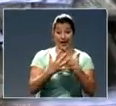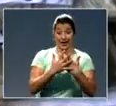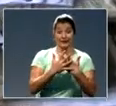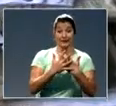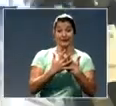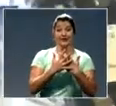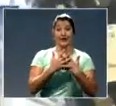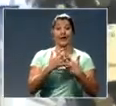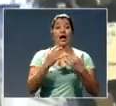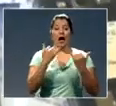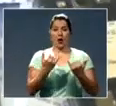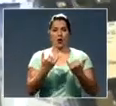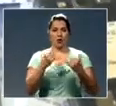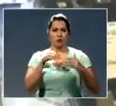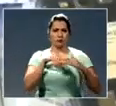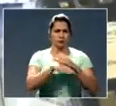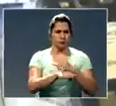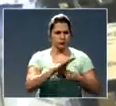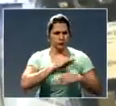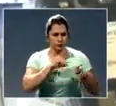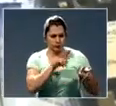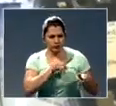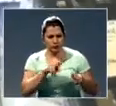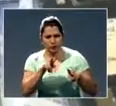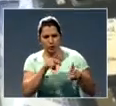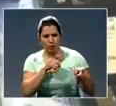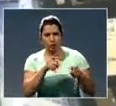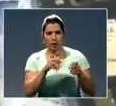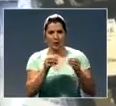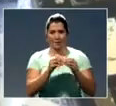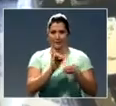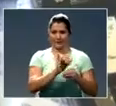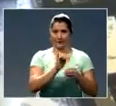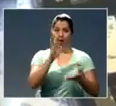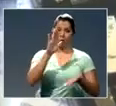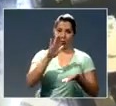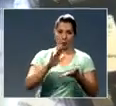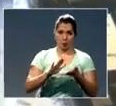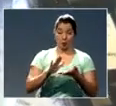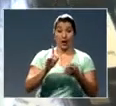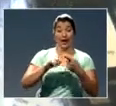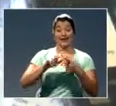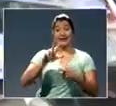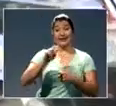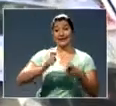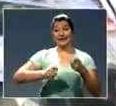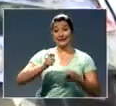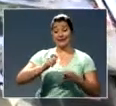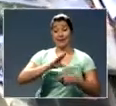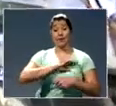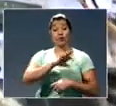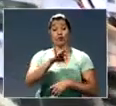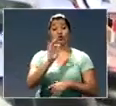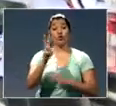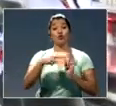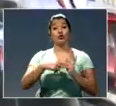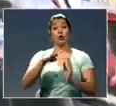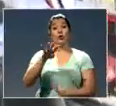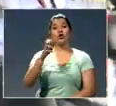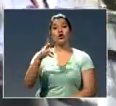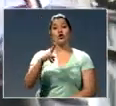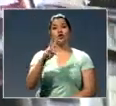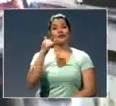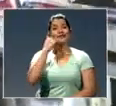los operativos que han realizado en los centros penitenciarios. Hasta el 30 de septiembre, la policía había decomisado 2.412 celulares,